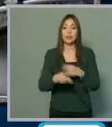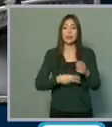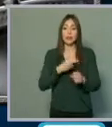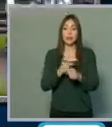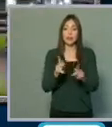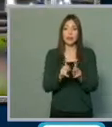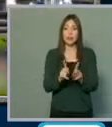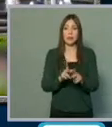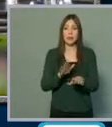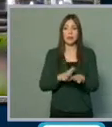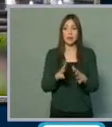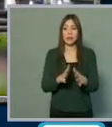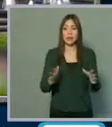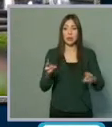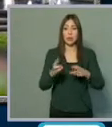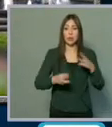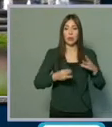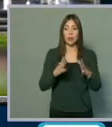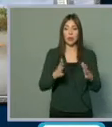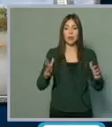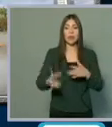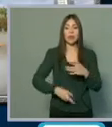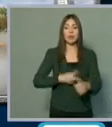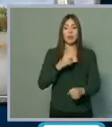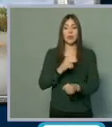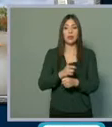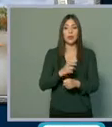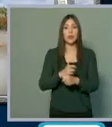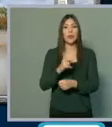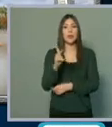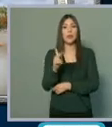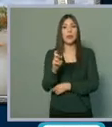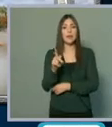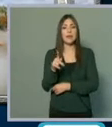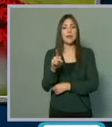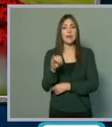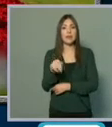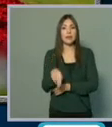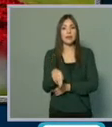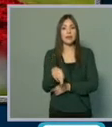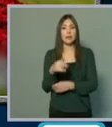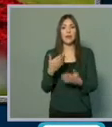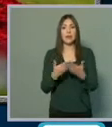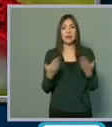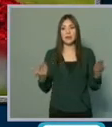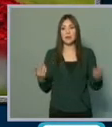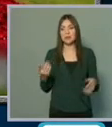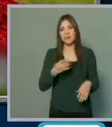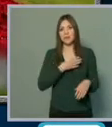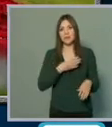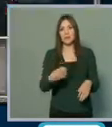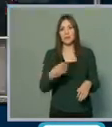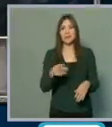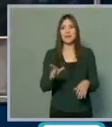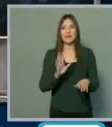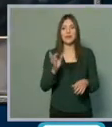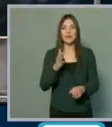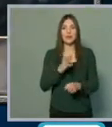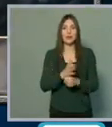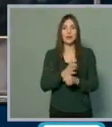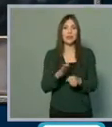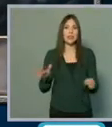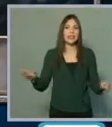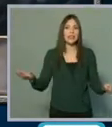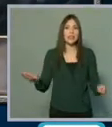tamaño, después de Tiananmen en Pekín. Es enorme plaza y por eso digo que qué bueno que está llena actualmente